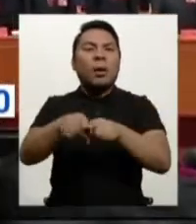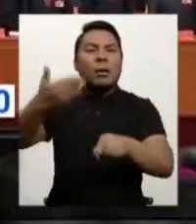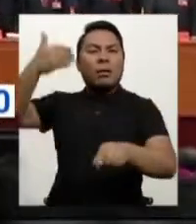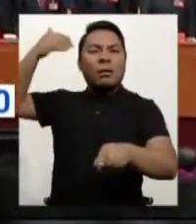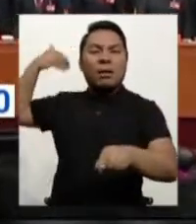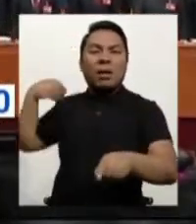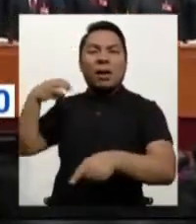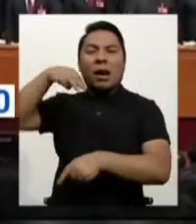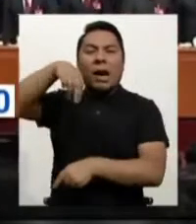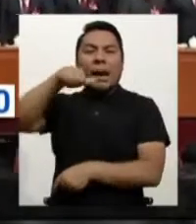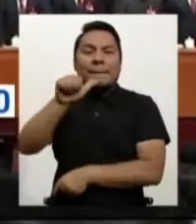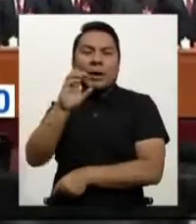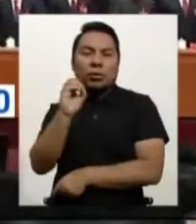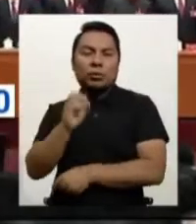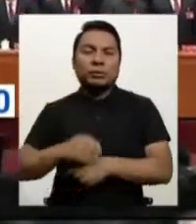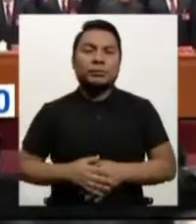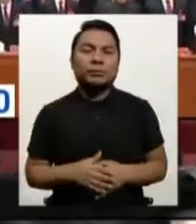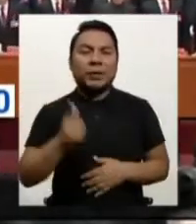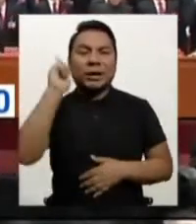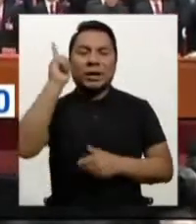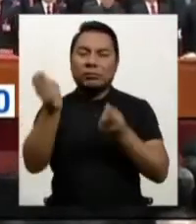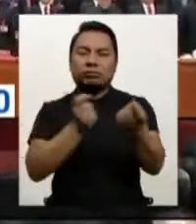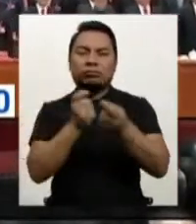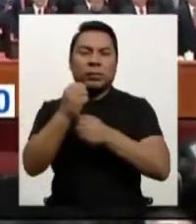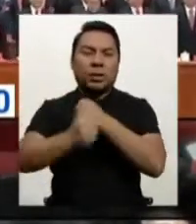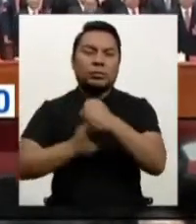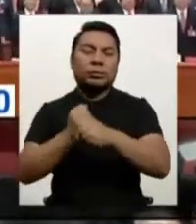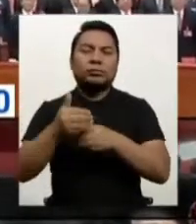el liderazgo de por vida.